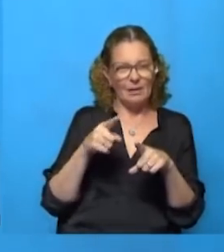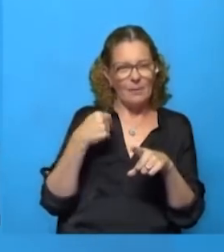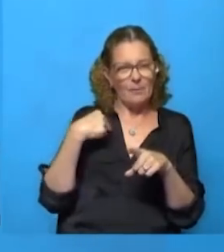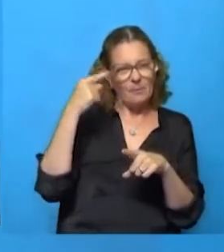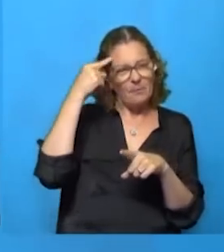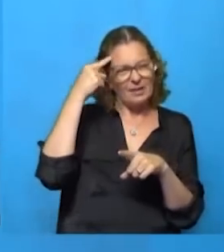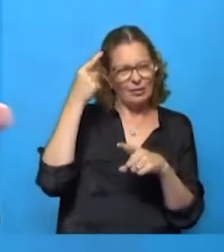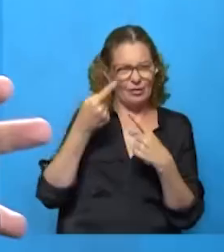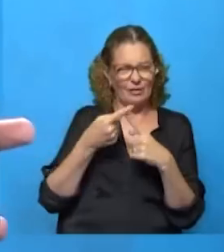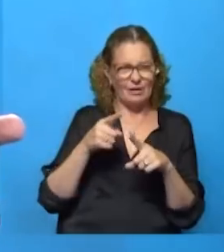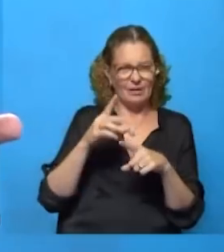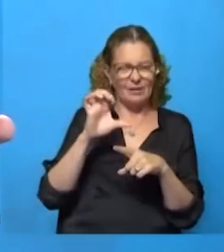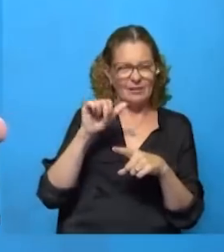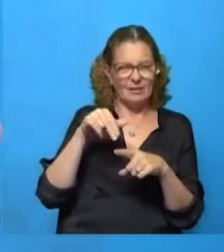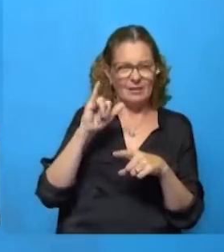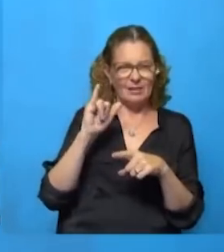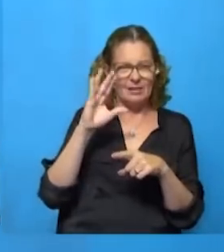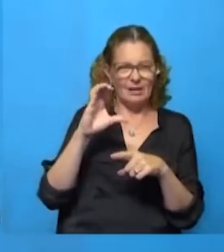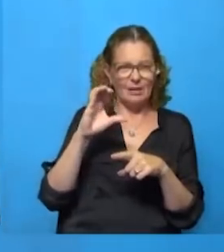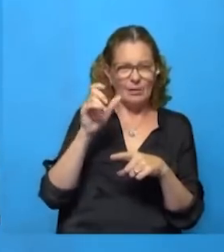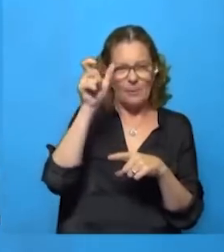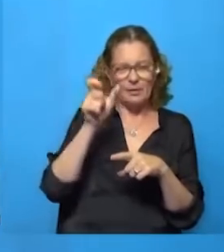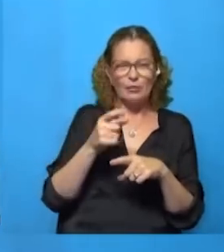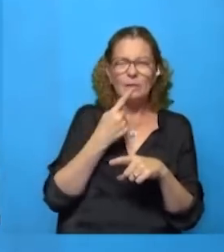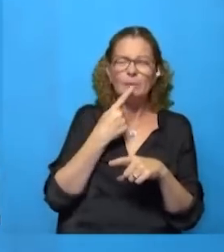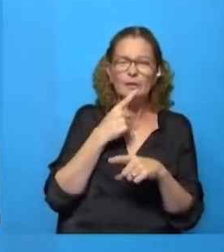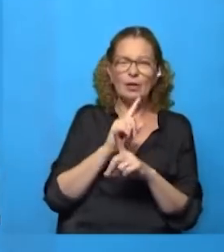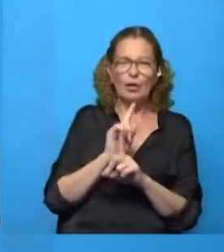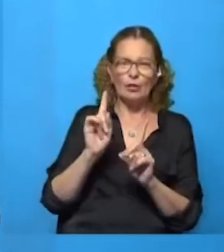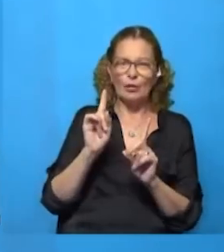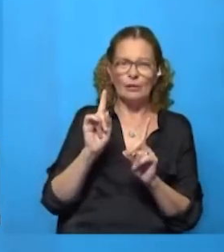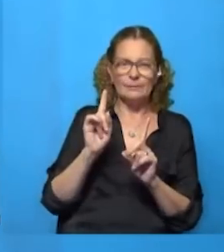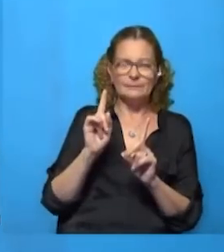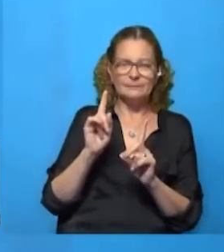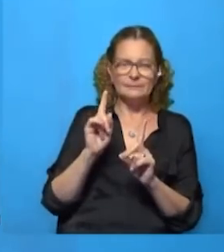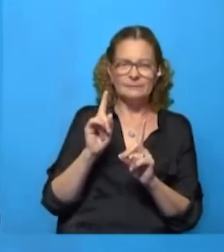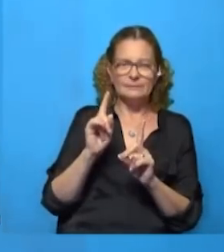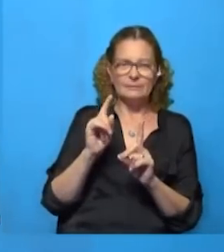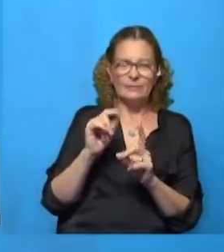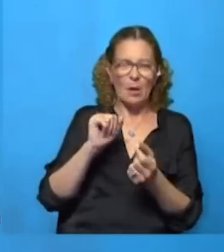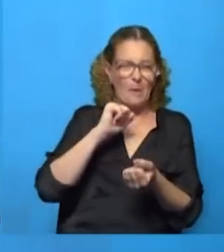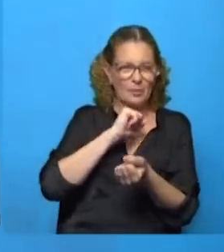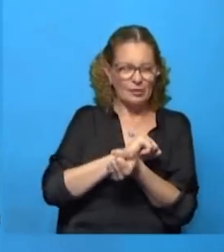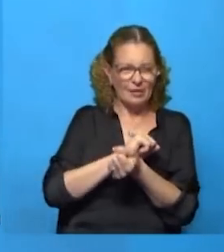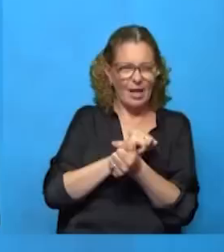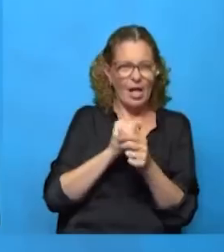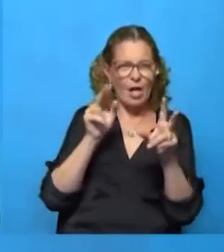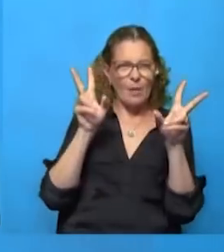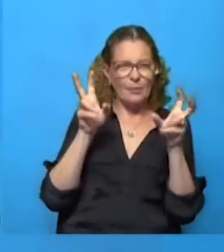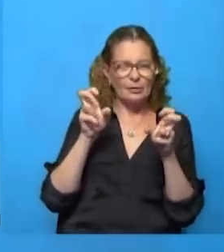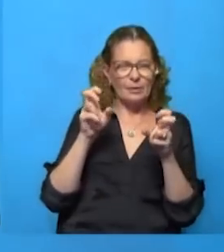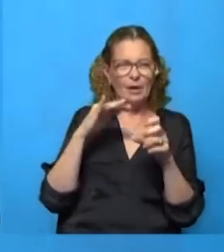distintos primero fue un actor político y no fue procesado por cuestiones de